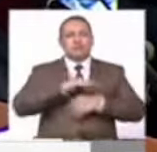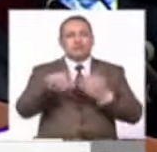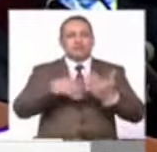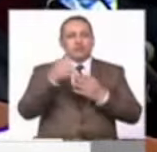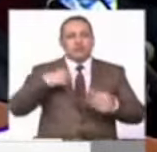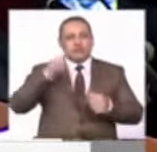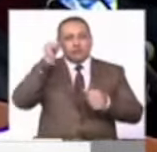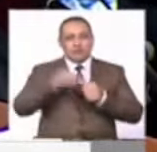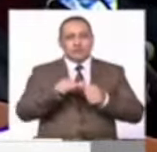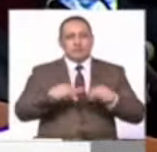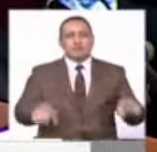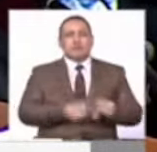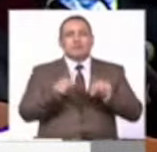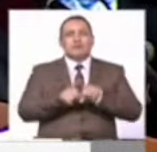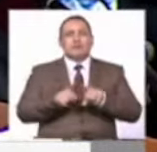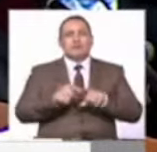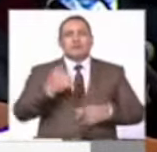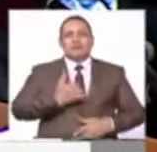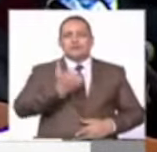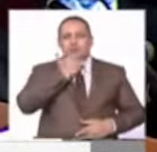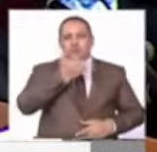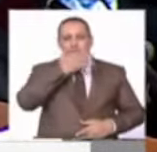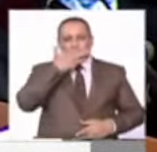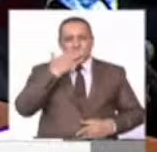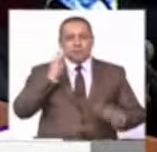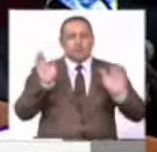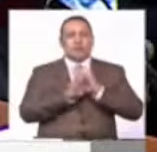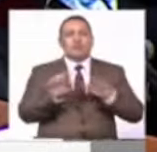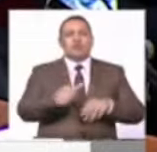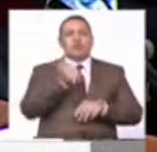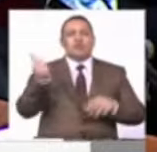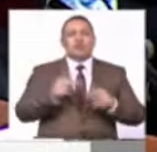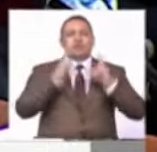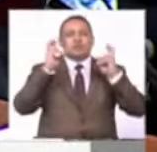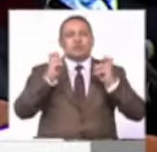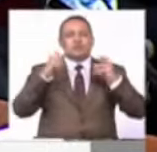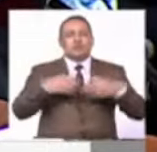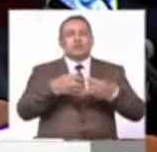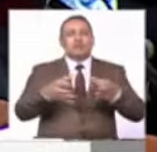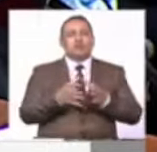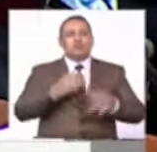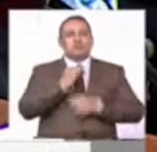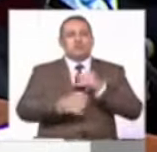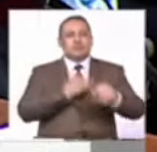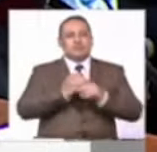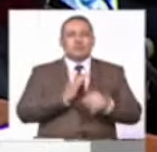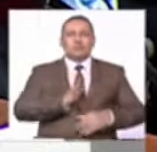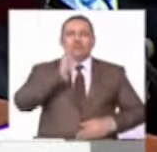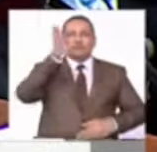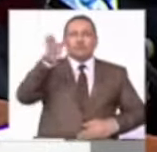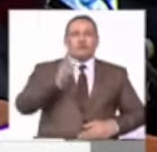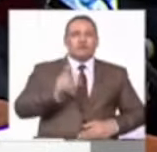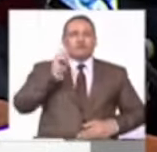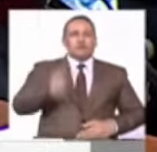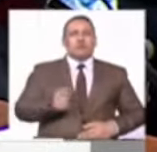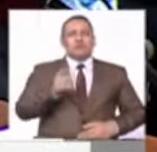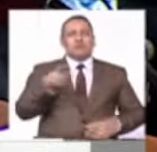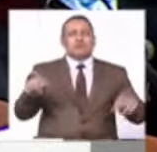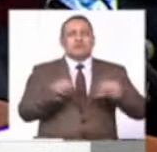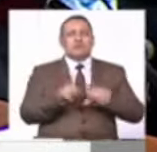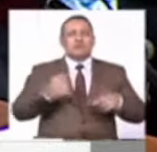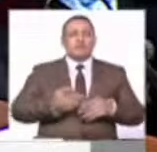lo que ocurrió Y luego el tema se llevó organismos internacionales y cuando el presidente